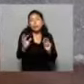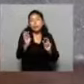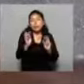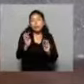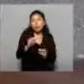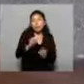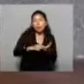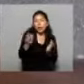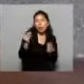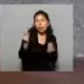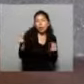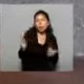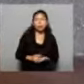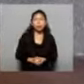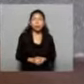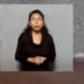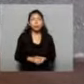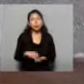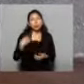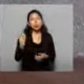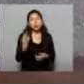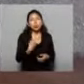Siendo números ligeros,